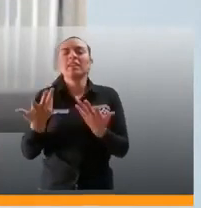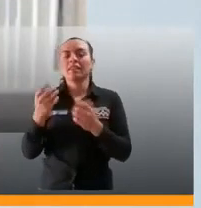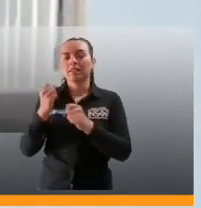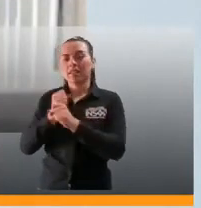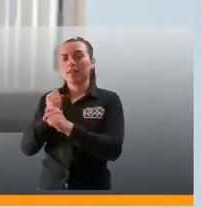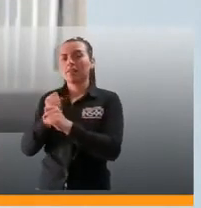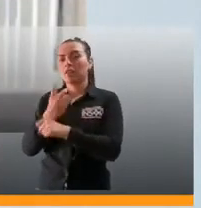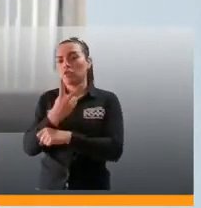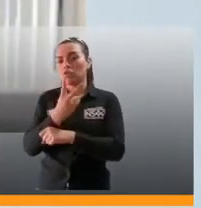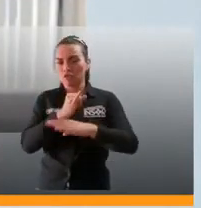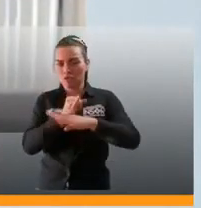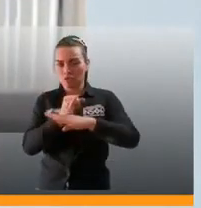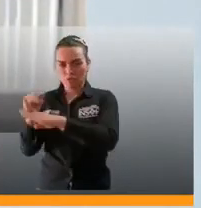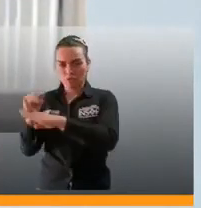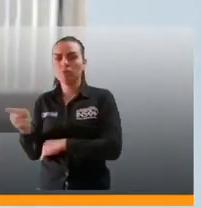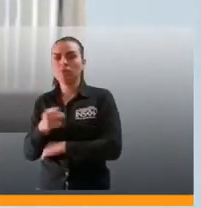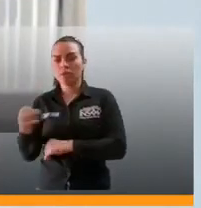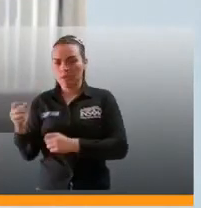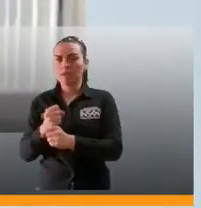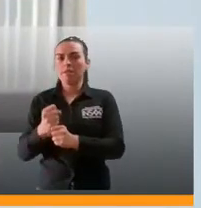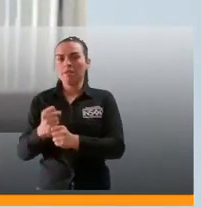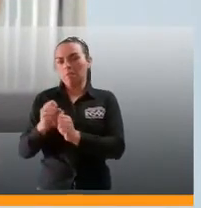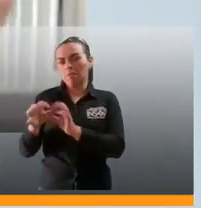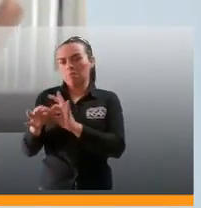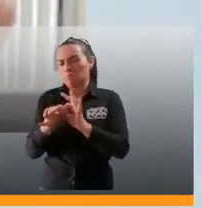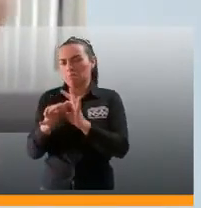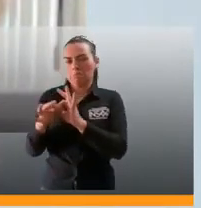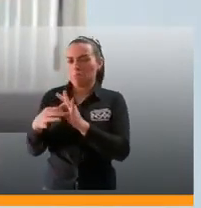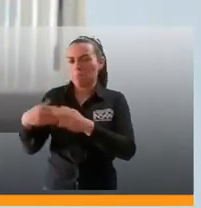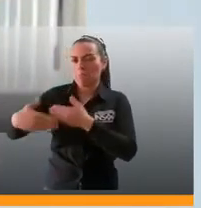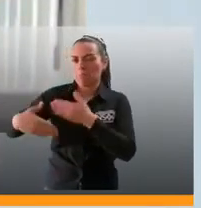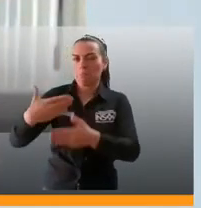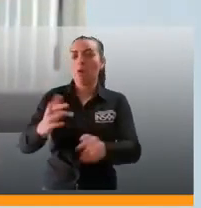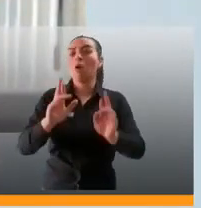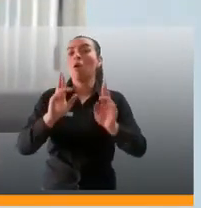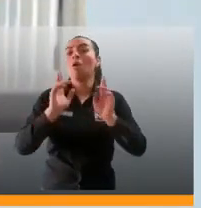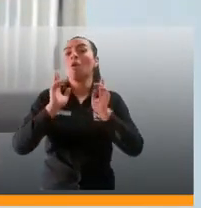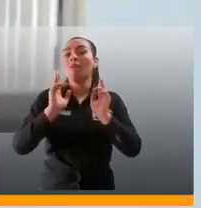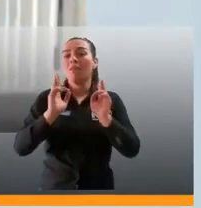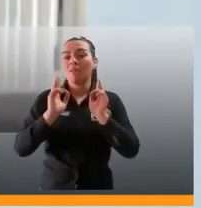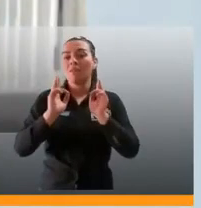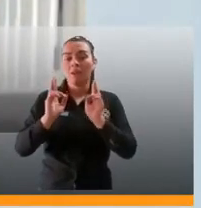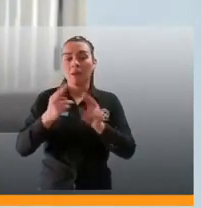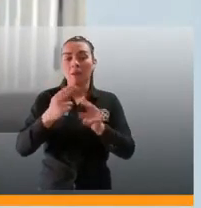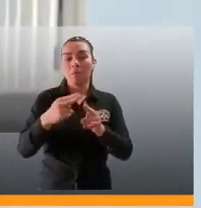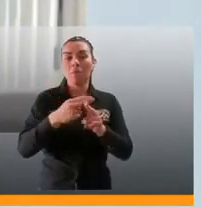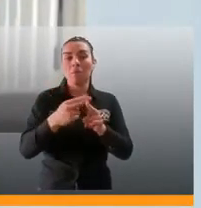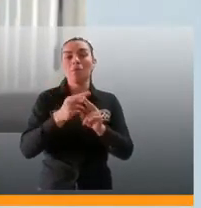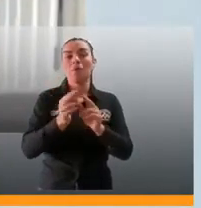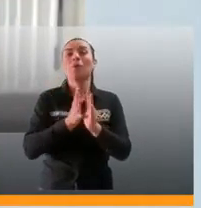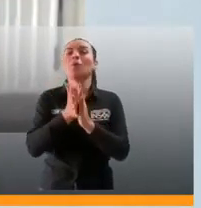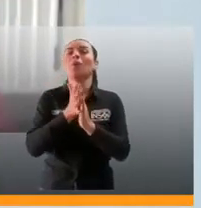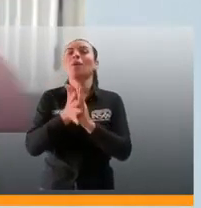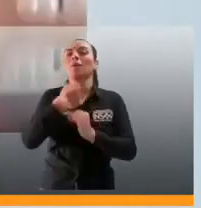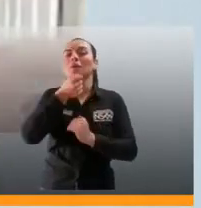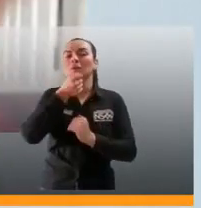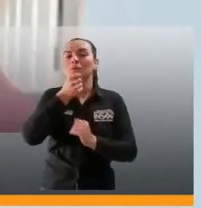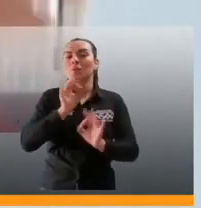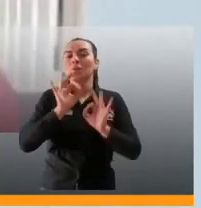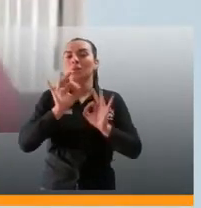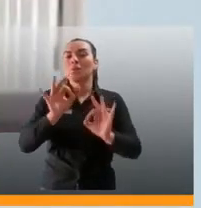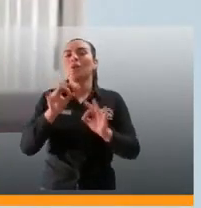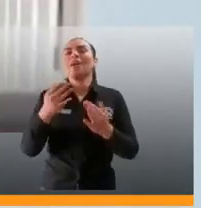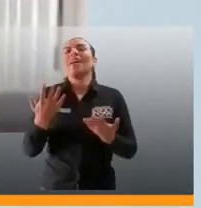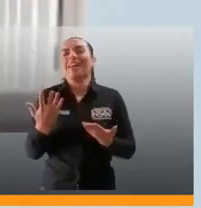trabajando un proyecto de manera conjunta. Esperamos que salga, o sea, esperamos que dentro de poco la buena noticia es que nos encontremos para decir, mire, este